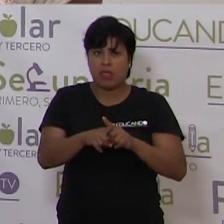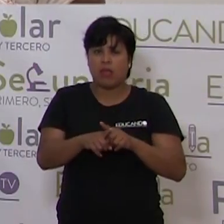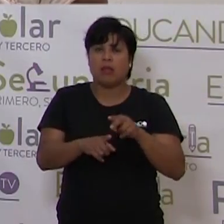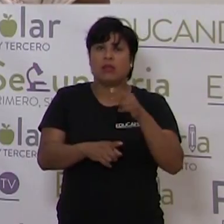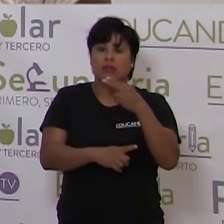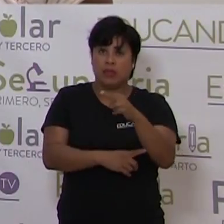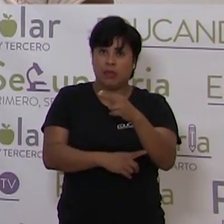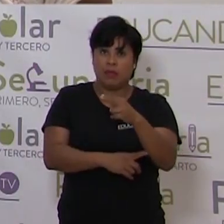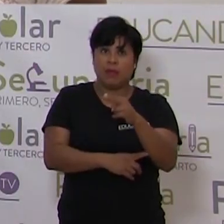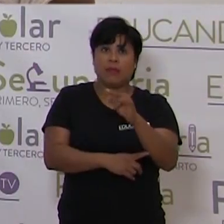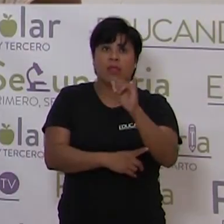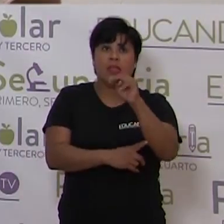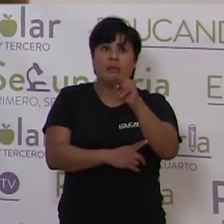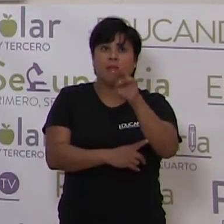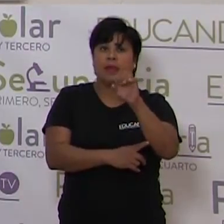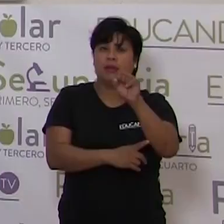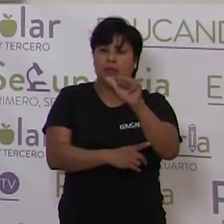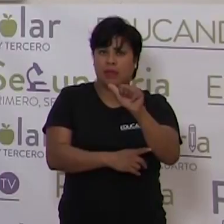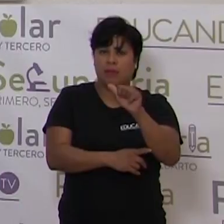inversa.